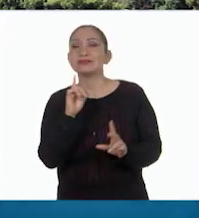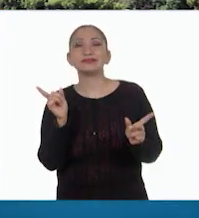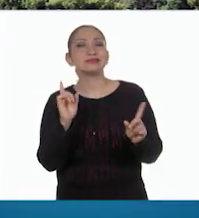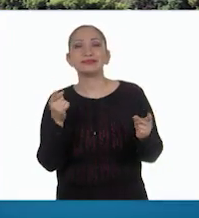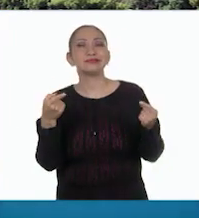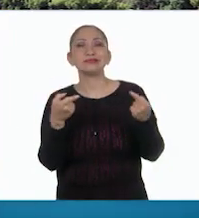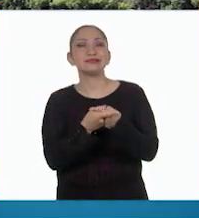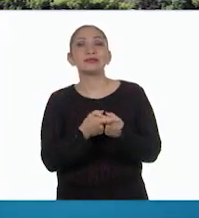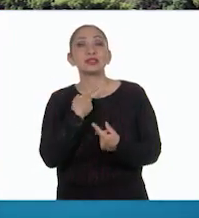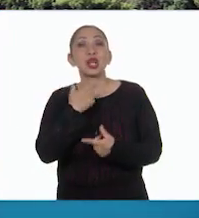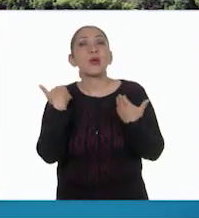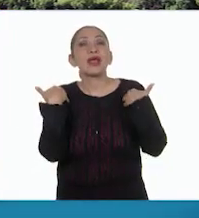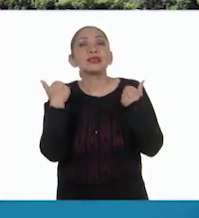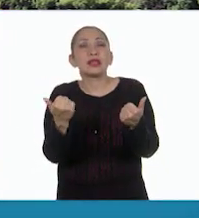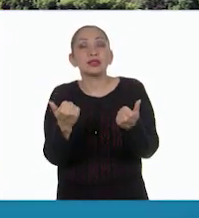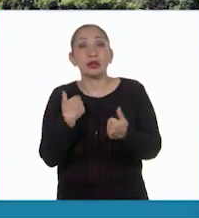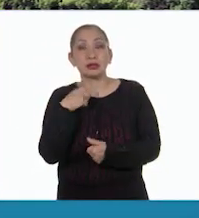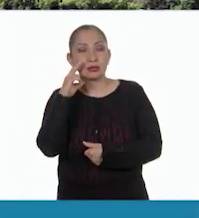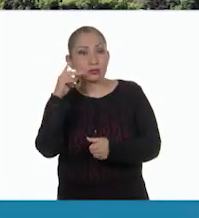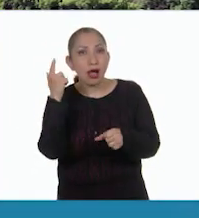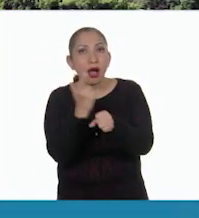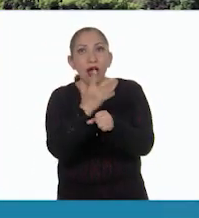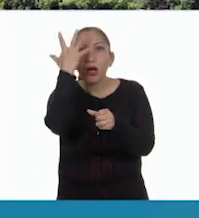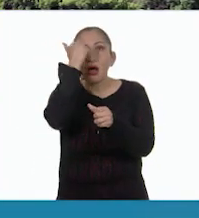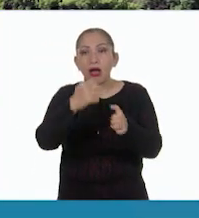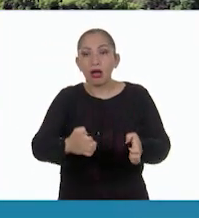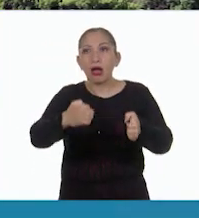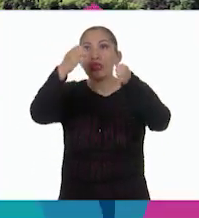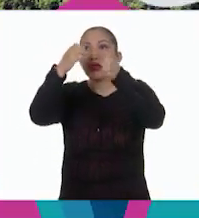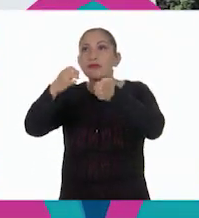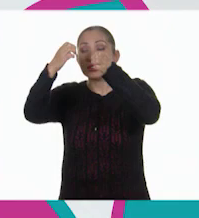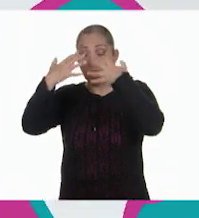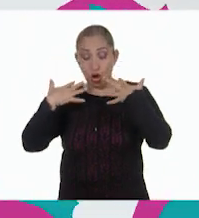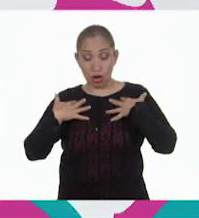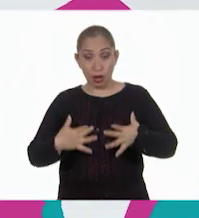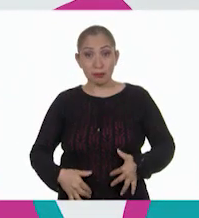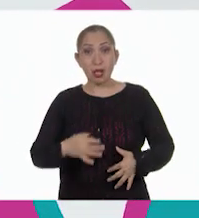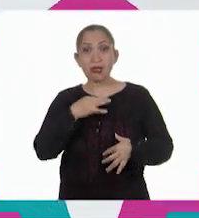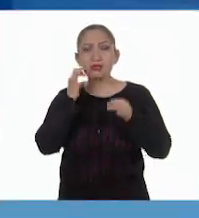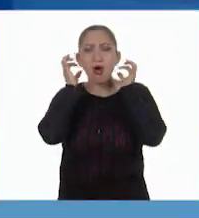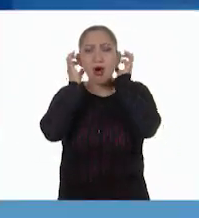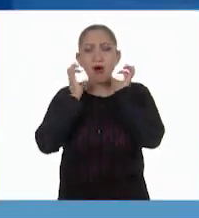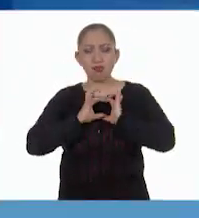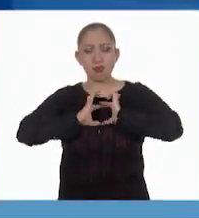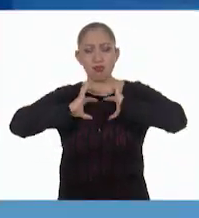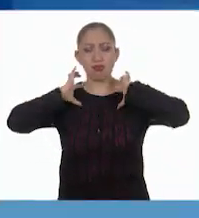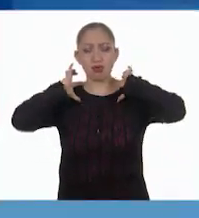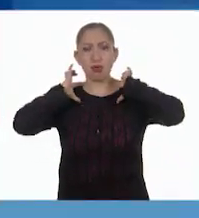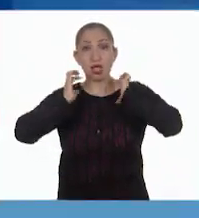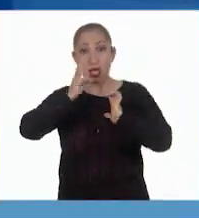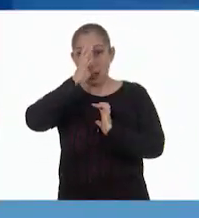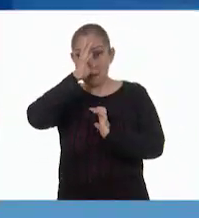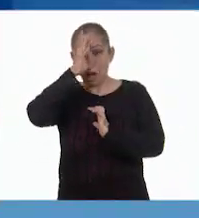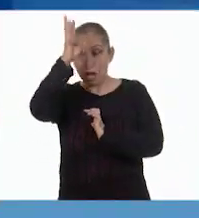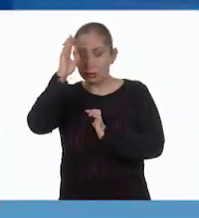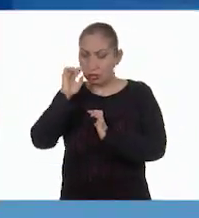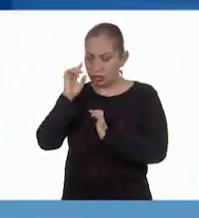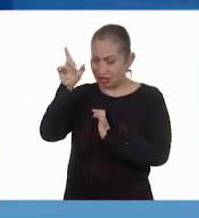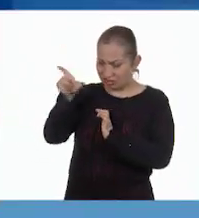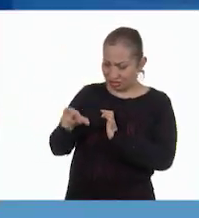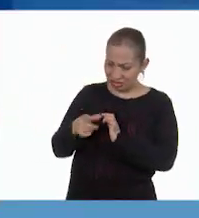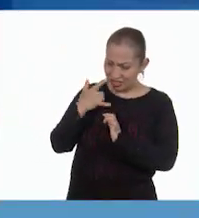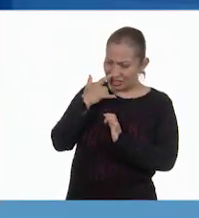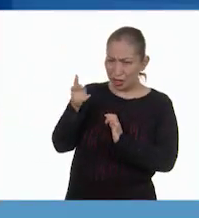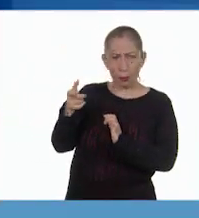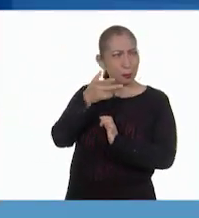las ciudades mayas y se maravillaron con sus edificios, las ropas y las joyas, mientras que los mayas debieron de encontrar muy extraño